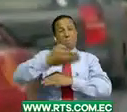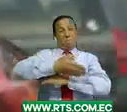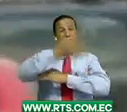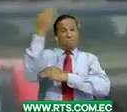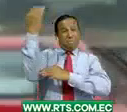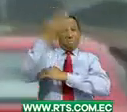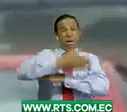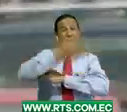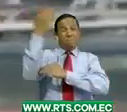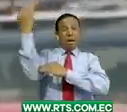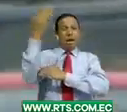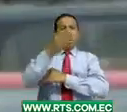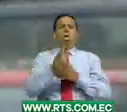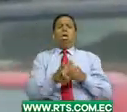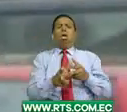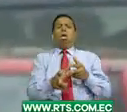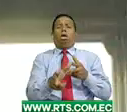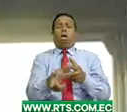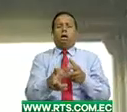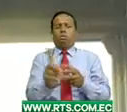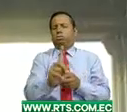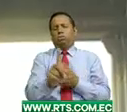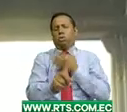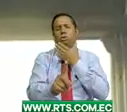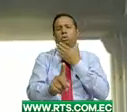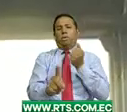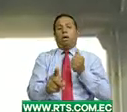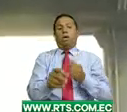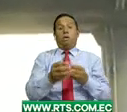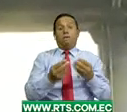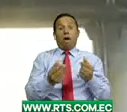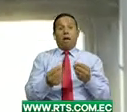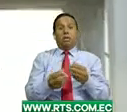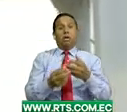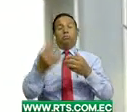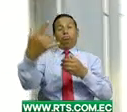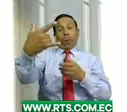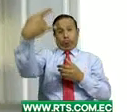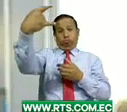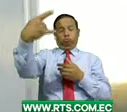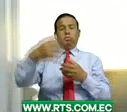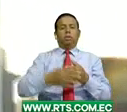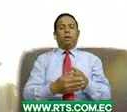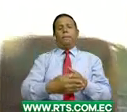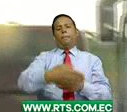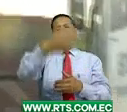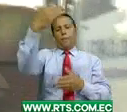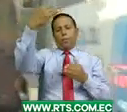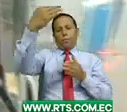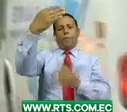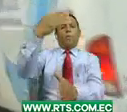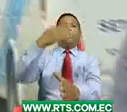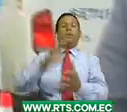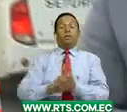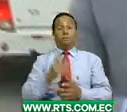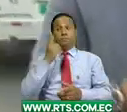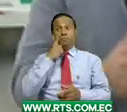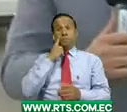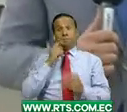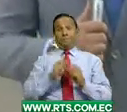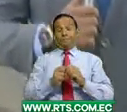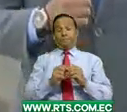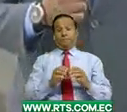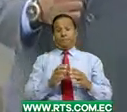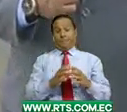que no se repitan escenas como estas. Pudimos constatar que una de las cabinas del peaje ya está utilizando este sistema.